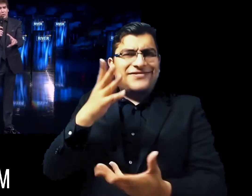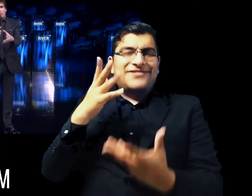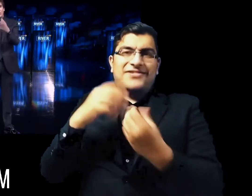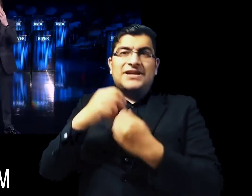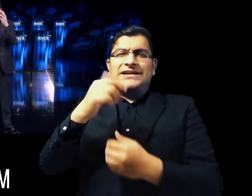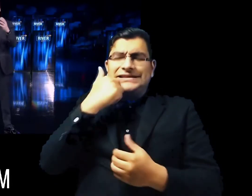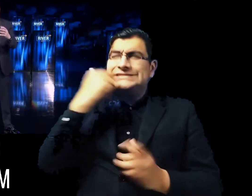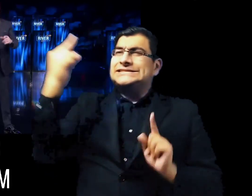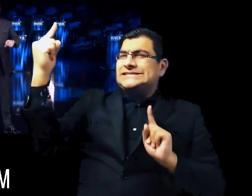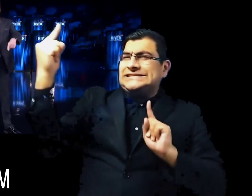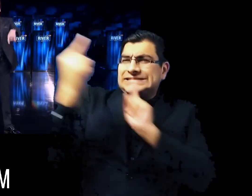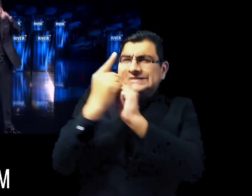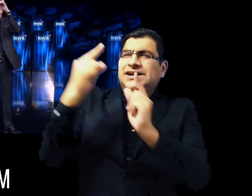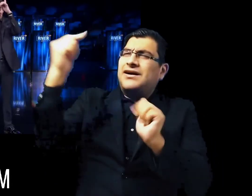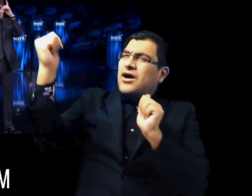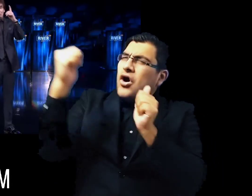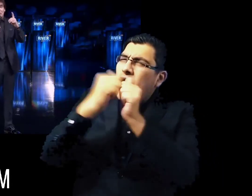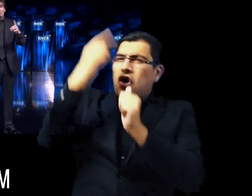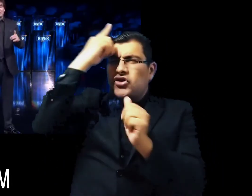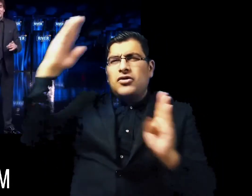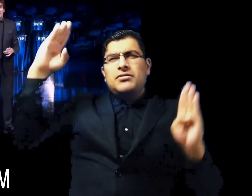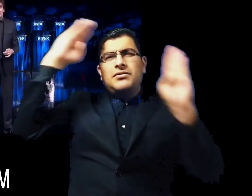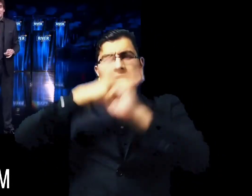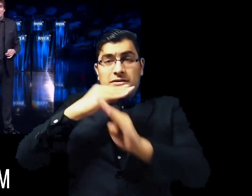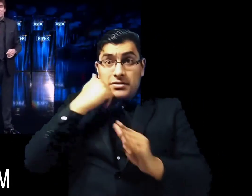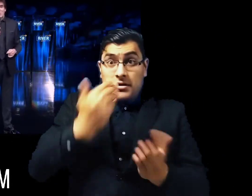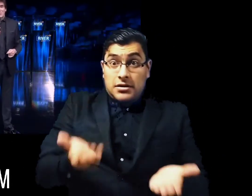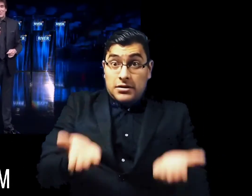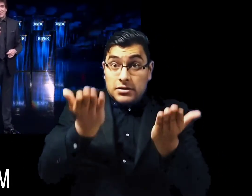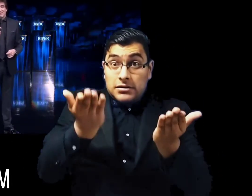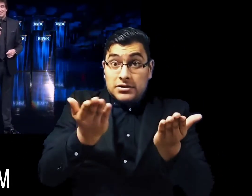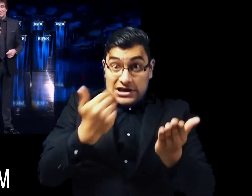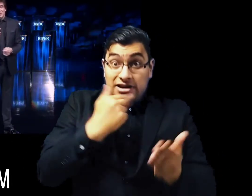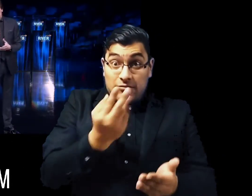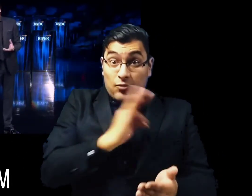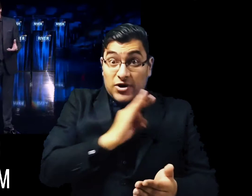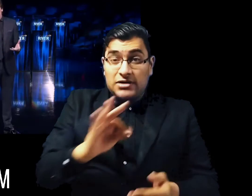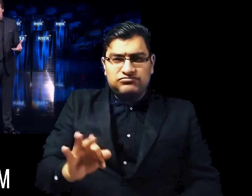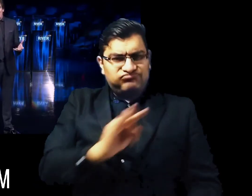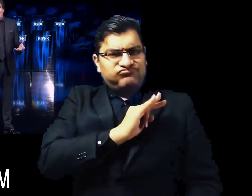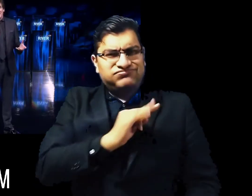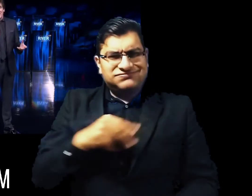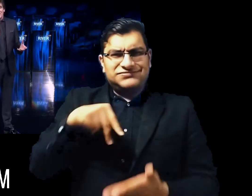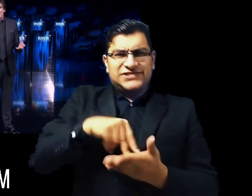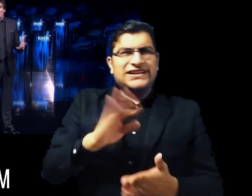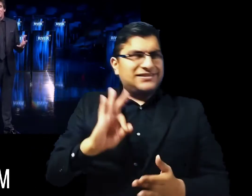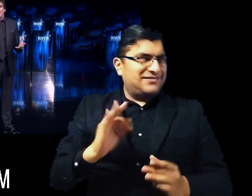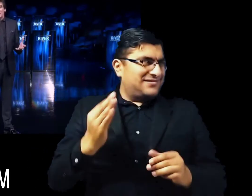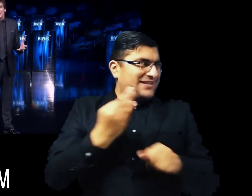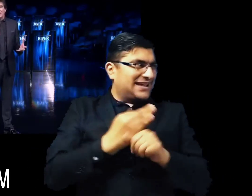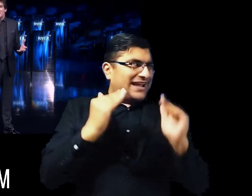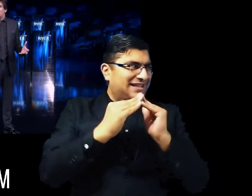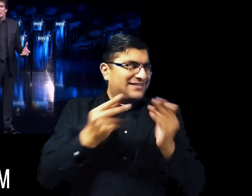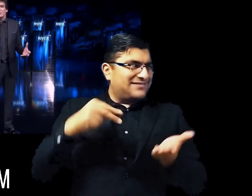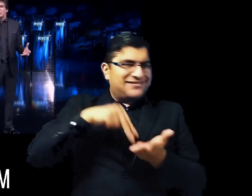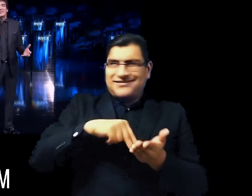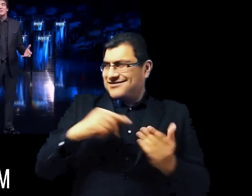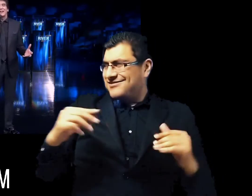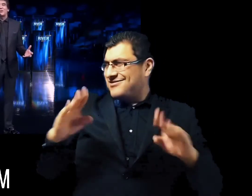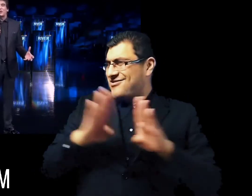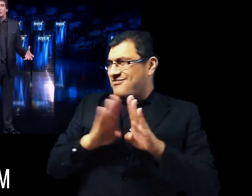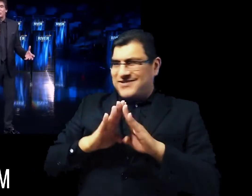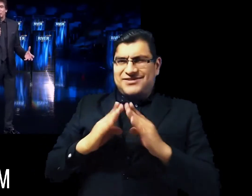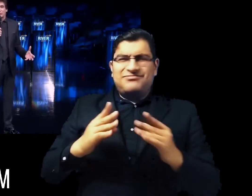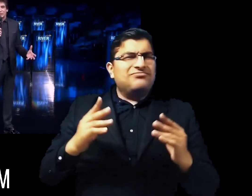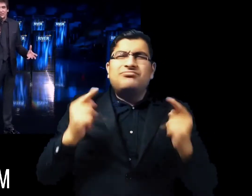correr y reconciliarte con Dios, ¿te atreves a ponerte de pie? Puede ser incómodo en casa, ¿no? Pero quiero que te pongas de pie porque vamos a